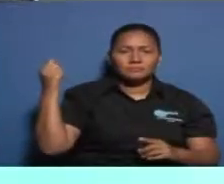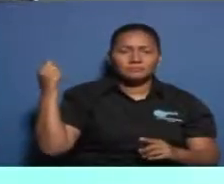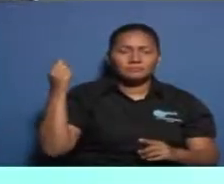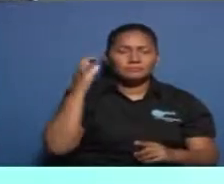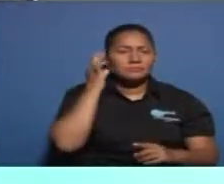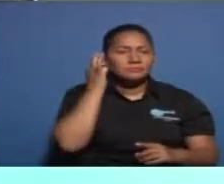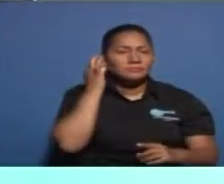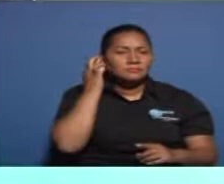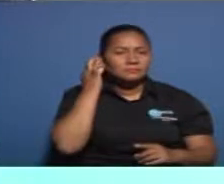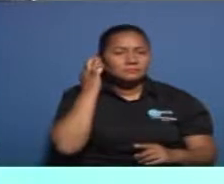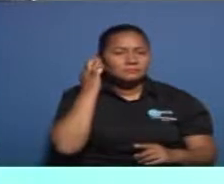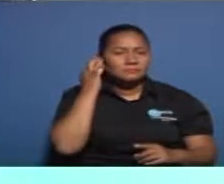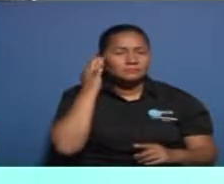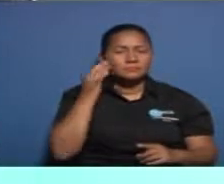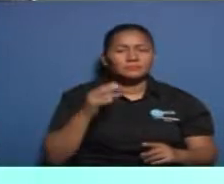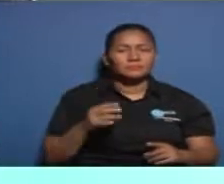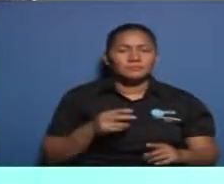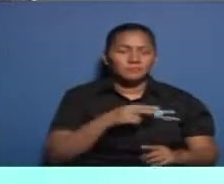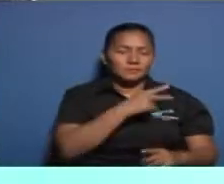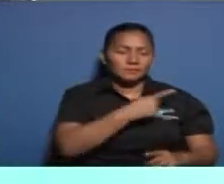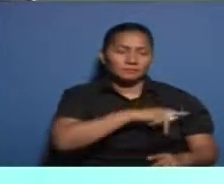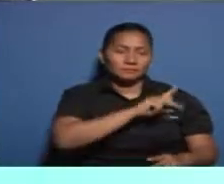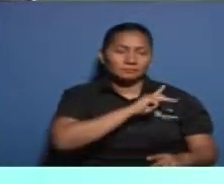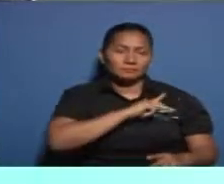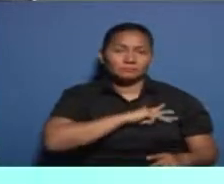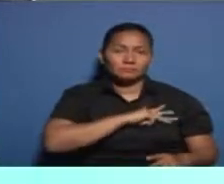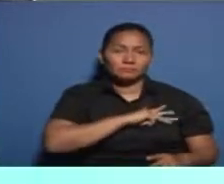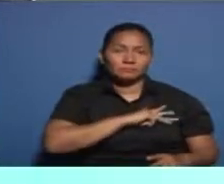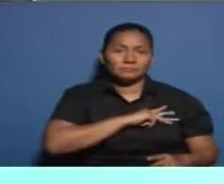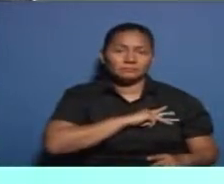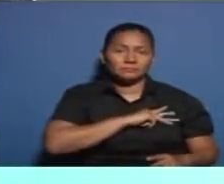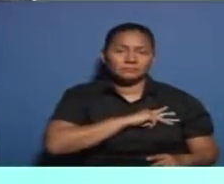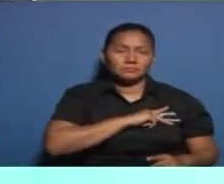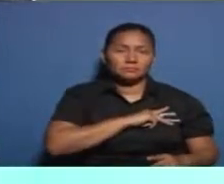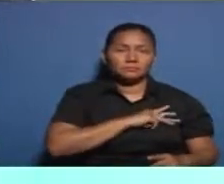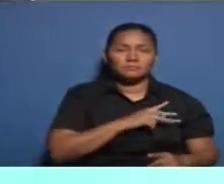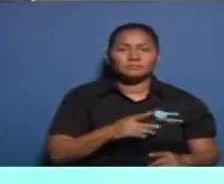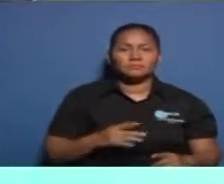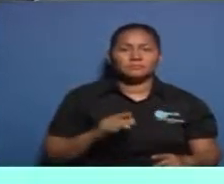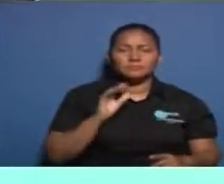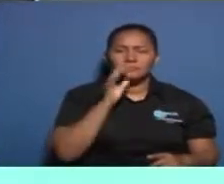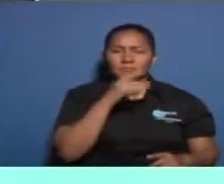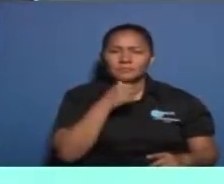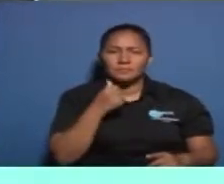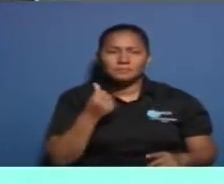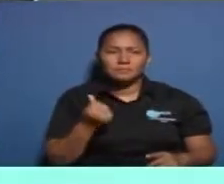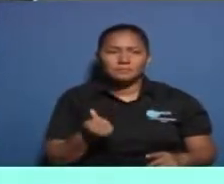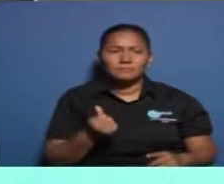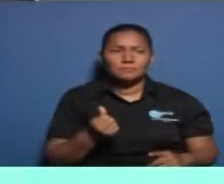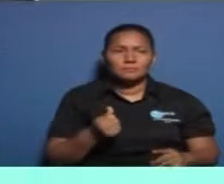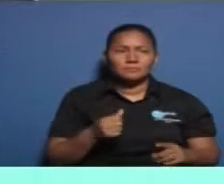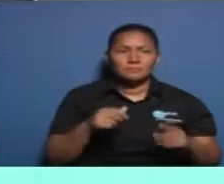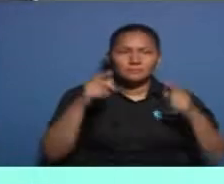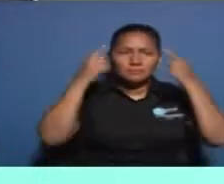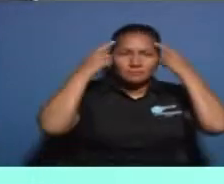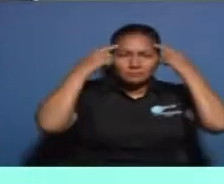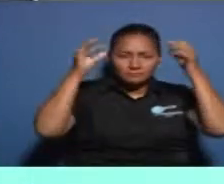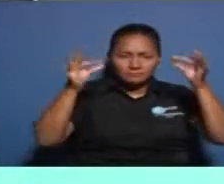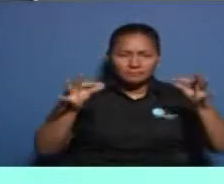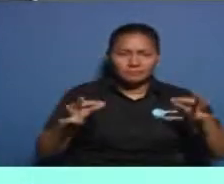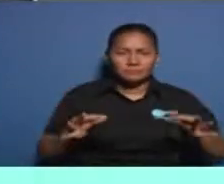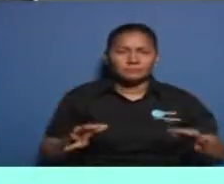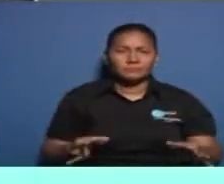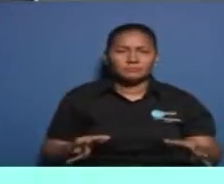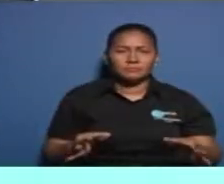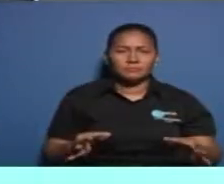el empoderamiento económico si no hay autonomía personal y de conocimiento de nosotras mismas